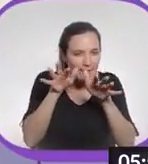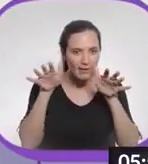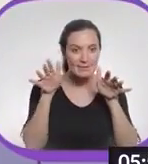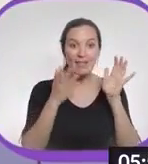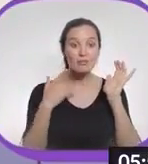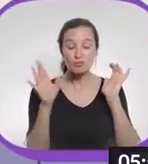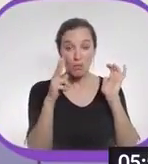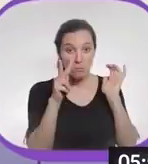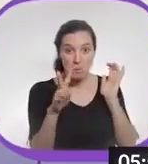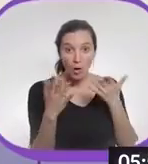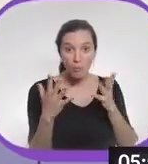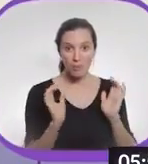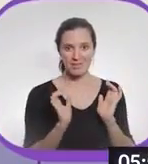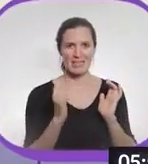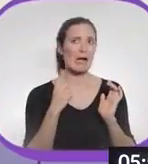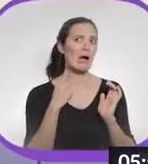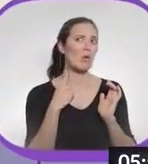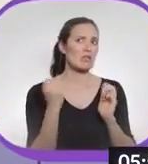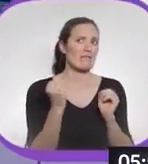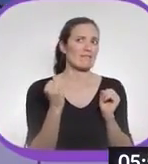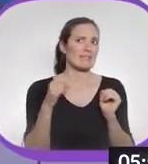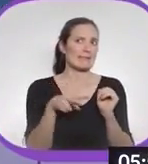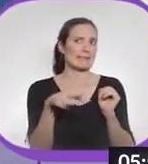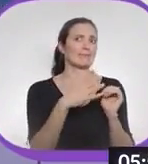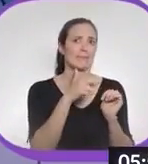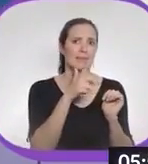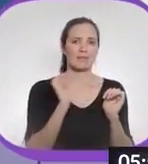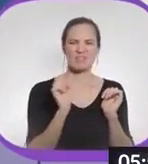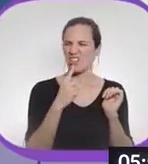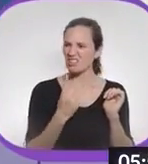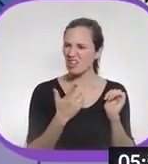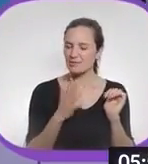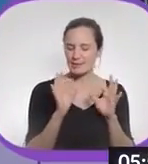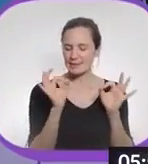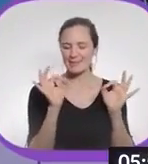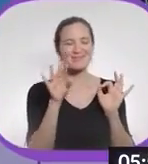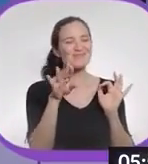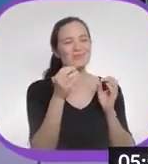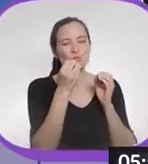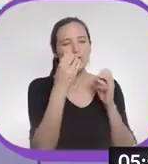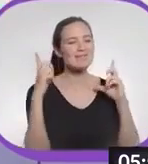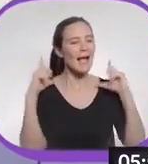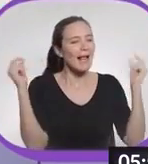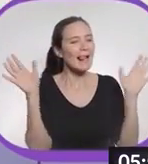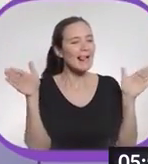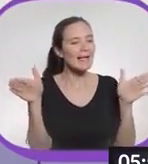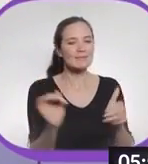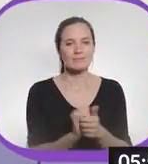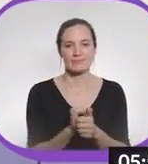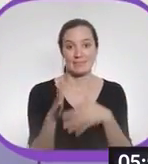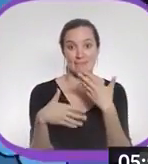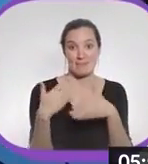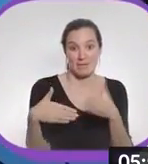¡Ay, cielos! Tu cuello es escamoso y frío como piel de serpiente. ¿Qué dijiste? ¡Nada, nada! ¡Eres todo un ángel! ¡Haré la fusión